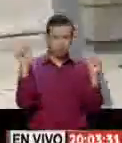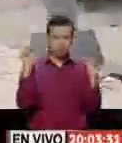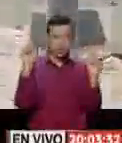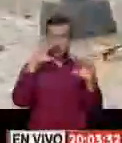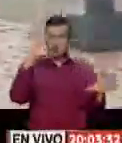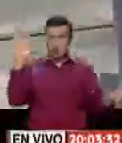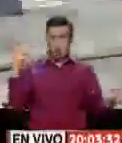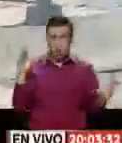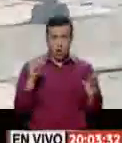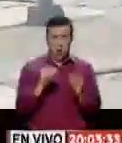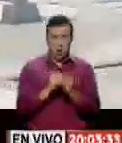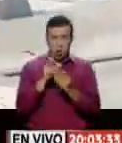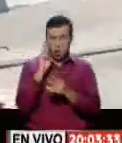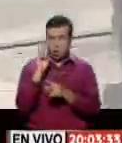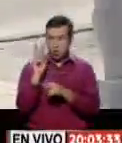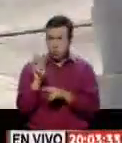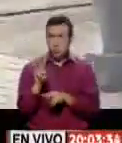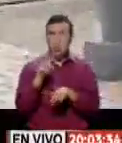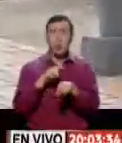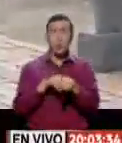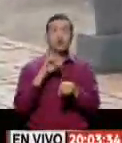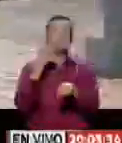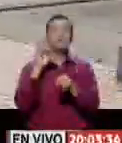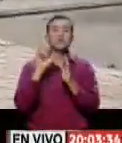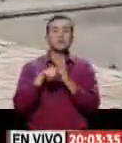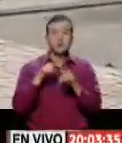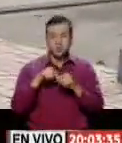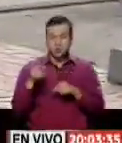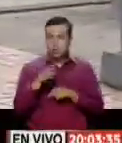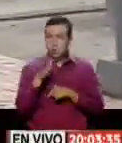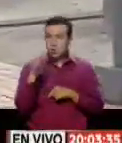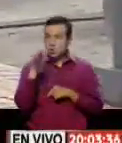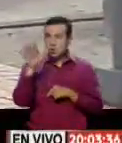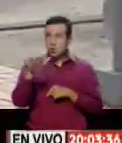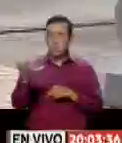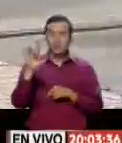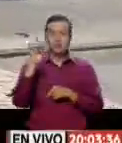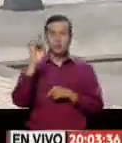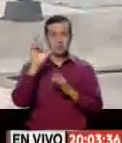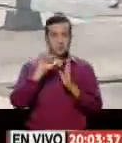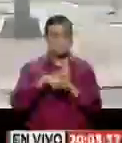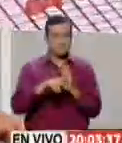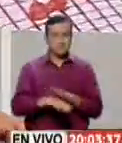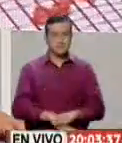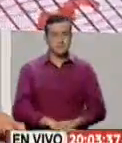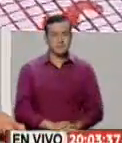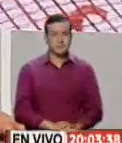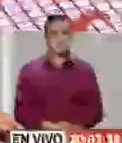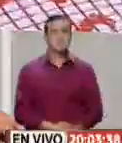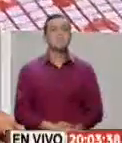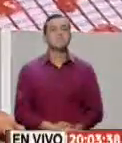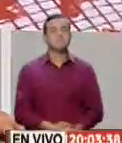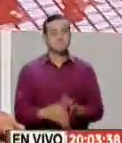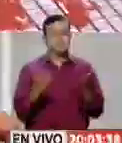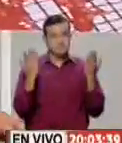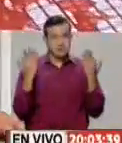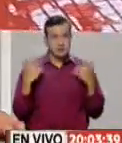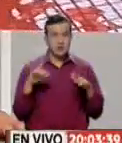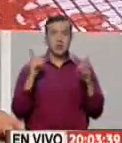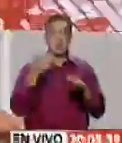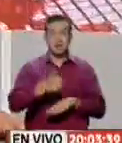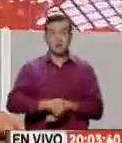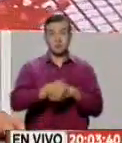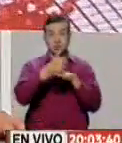el recorrido que está grabado le tomó 18 minutos. Fernanda de la Bastida, Telediario. Y después de reunirse con